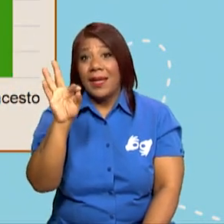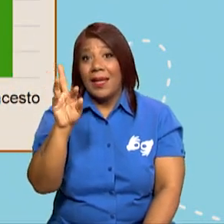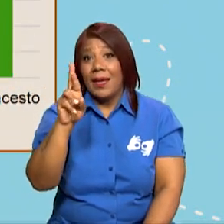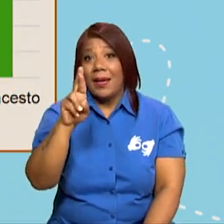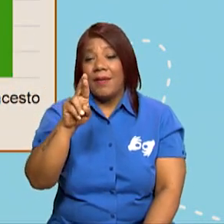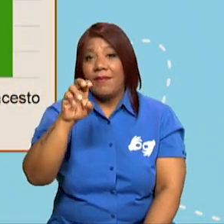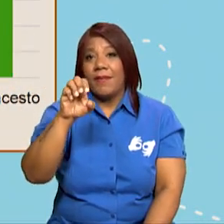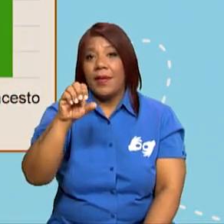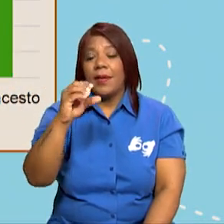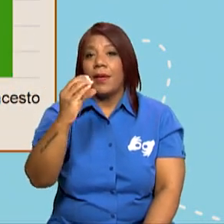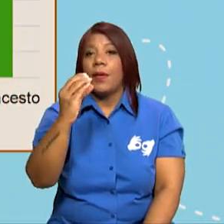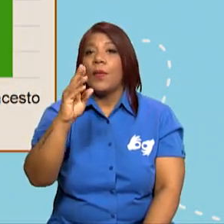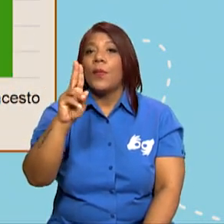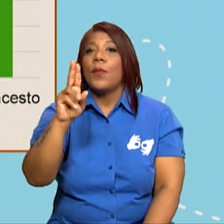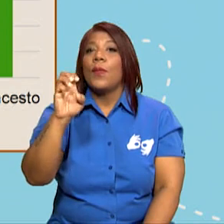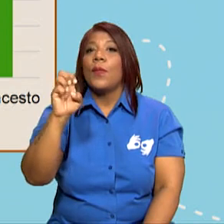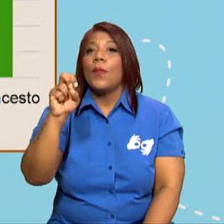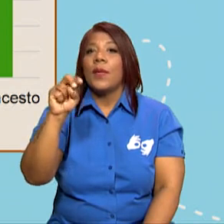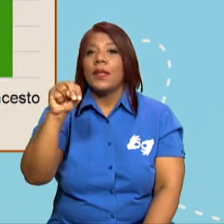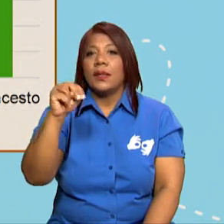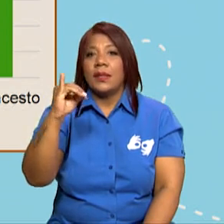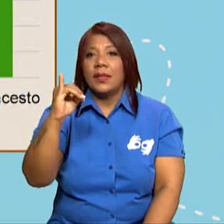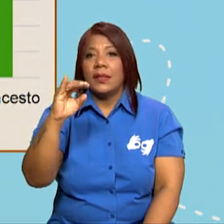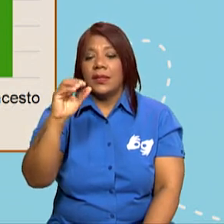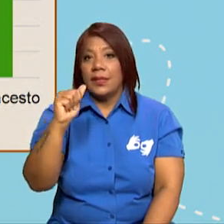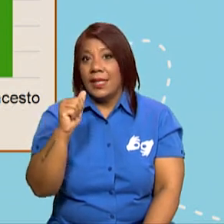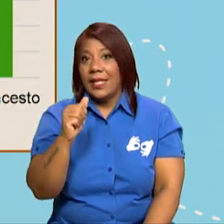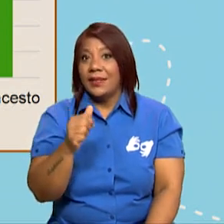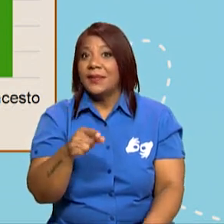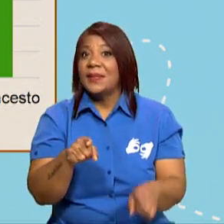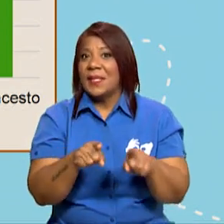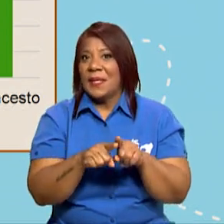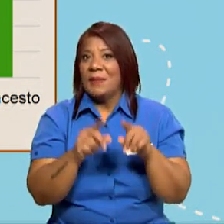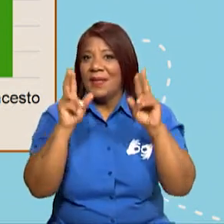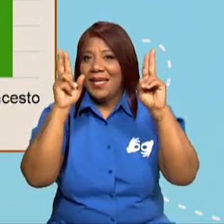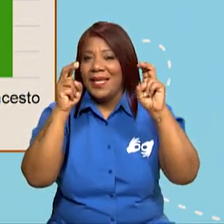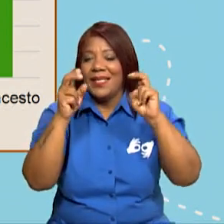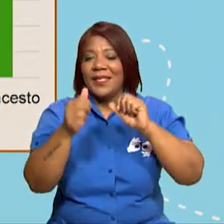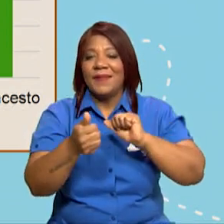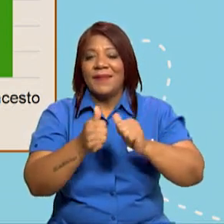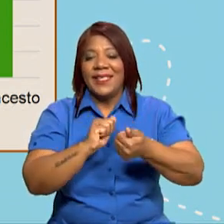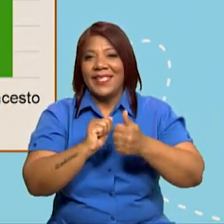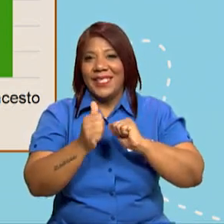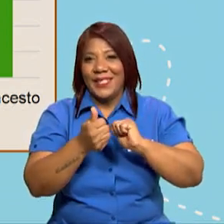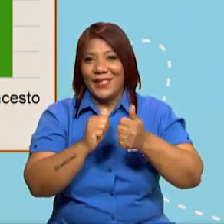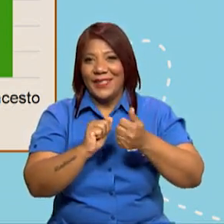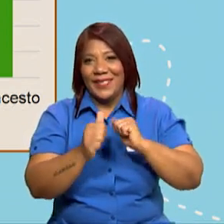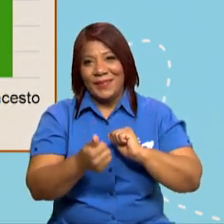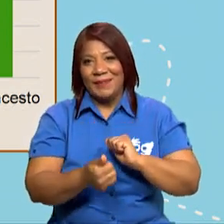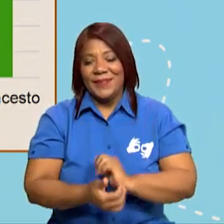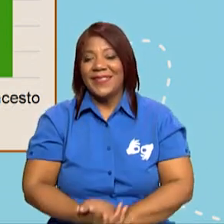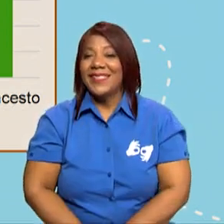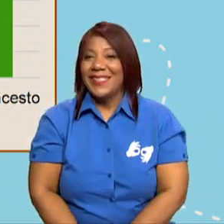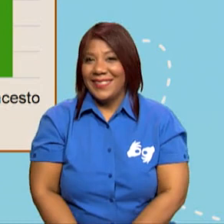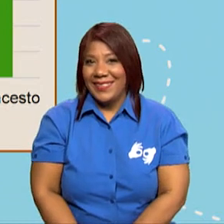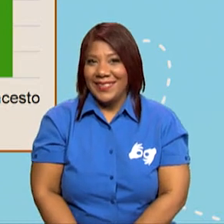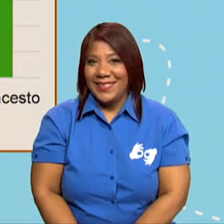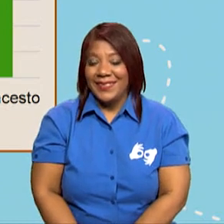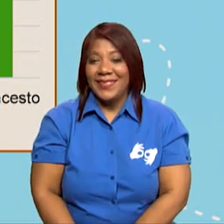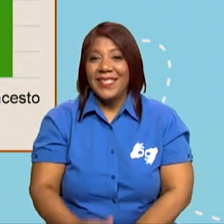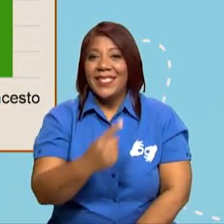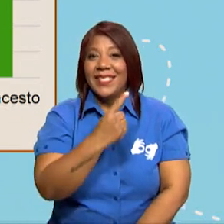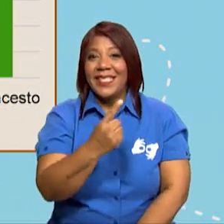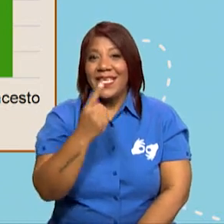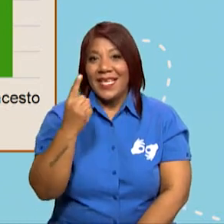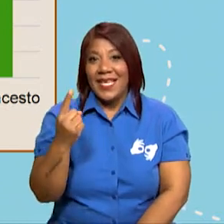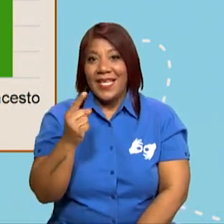que esta gráfica también es sobre los deportes preferidos, sobre la tabla que hicimos antes. Entonces tenemos cada una de